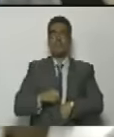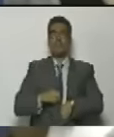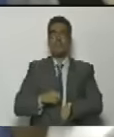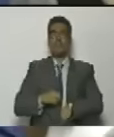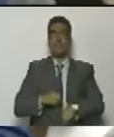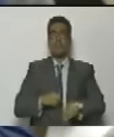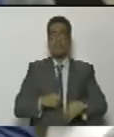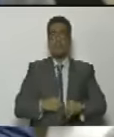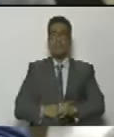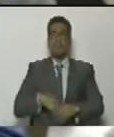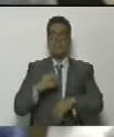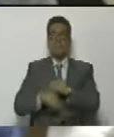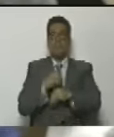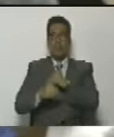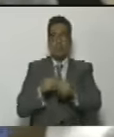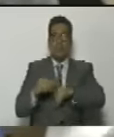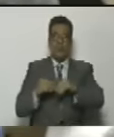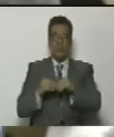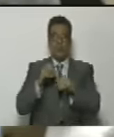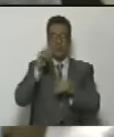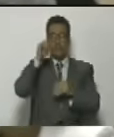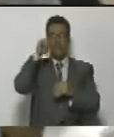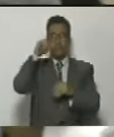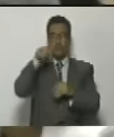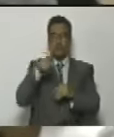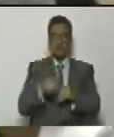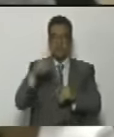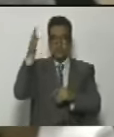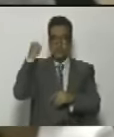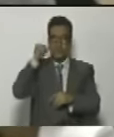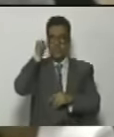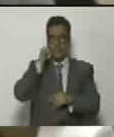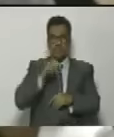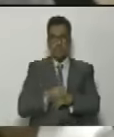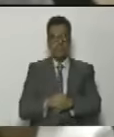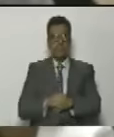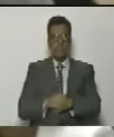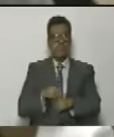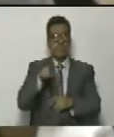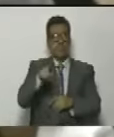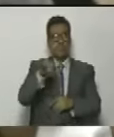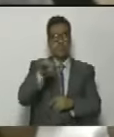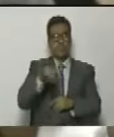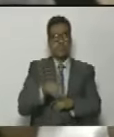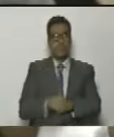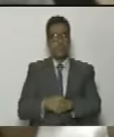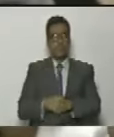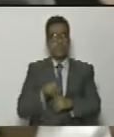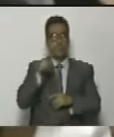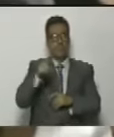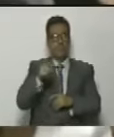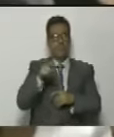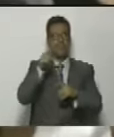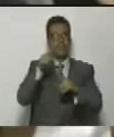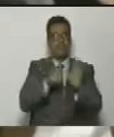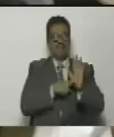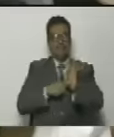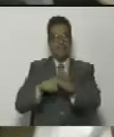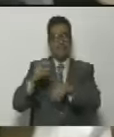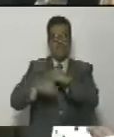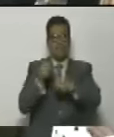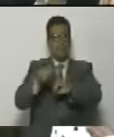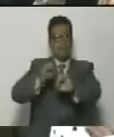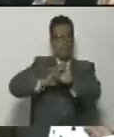se cometió un acto de barbarie el pasado sábado en ese lugar y ese acto de barbarie debe